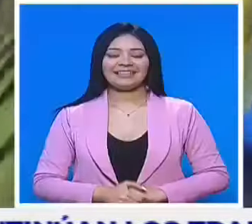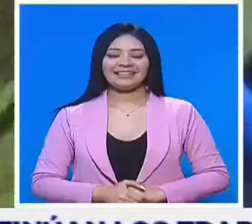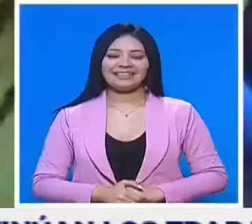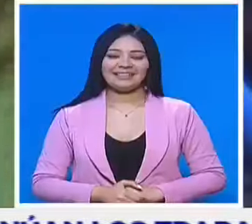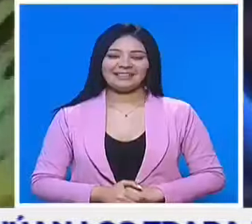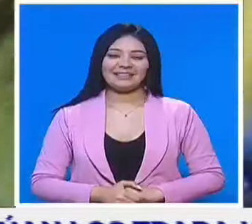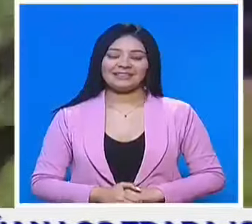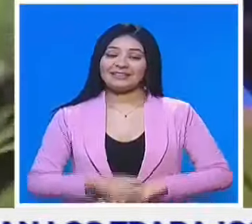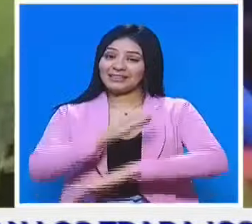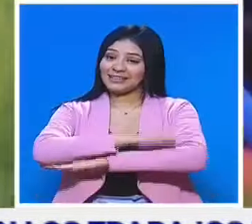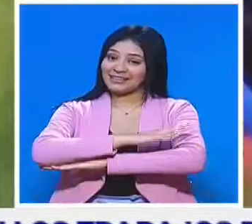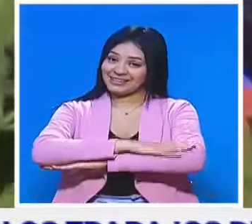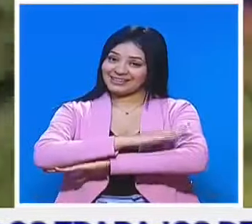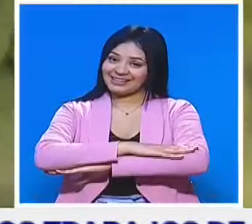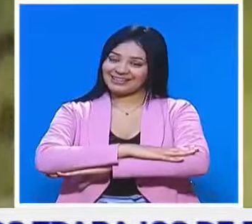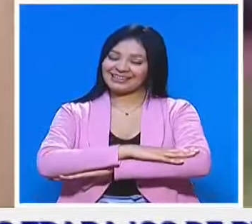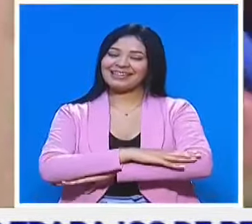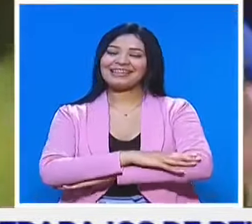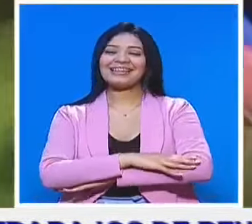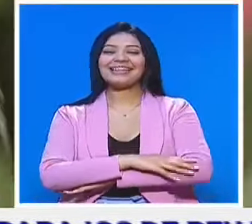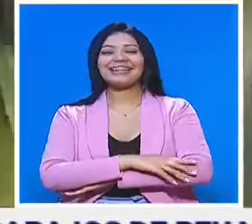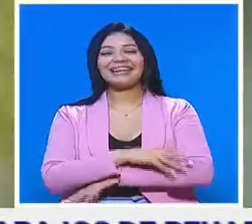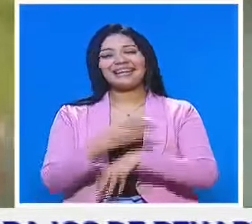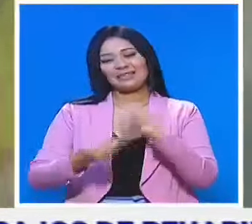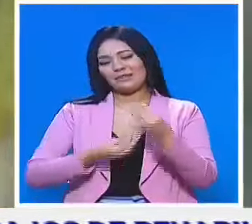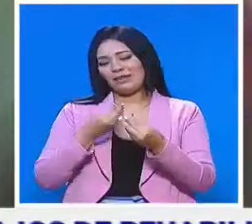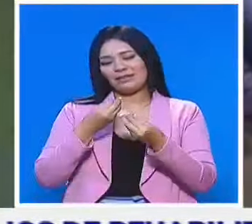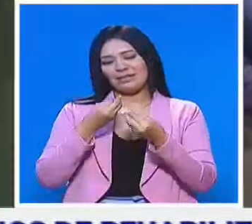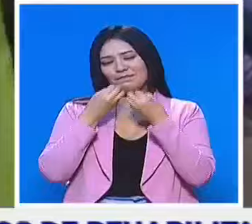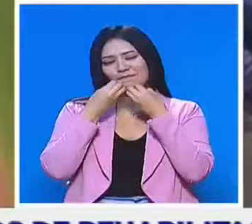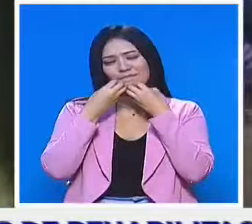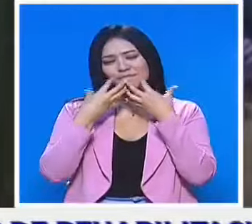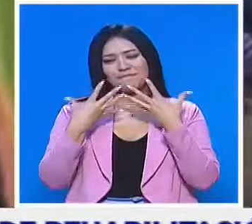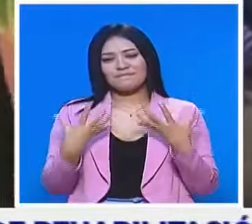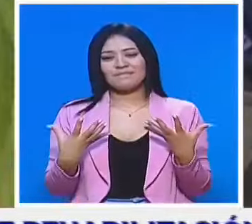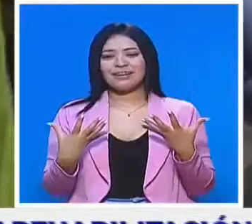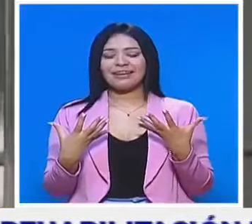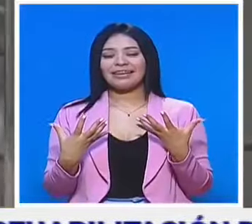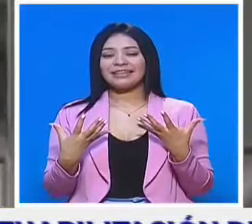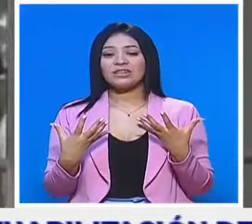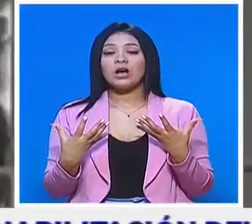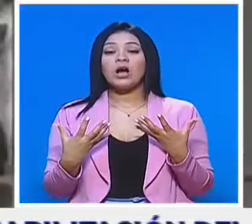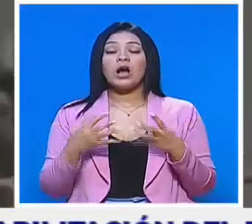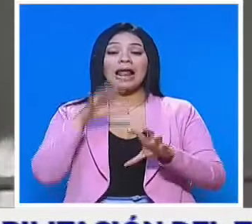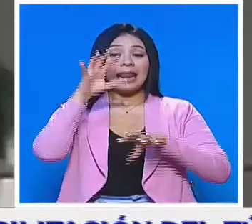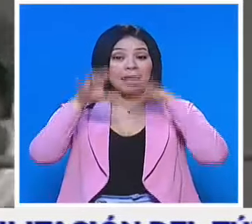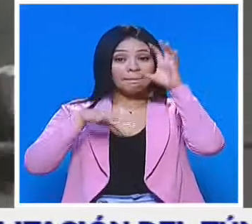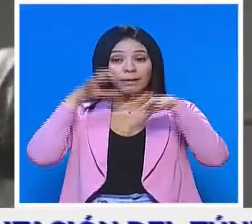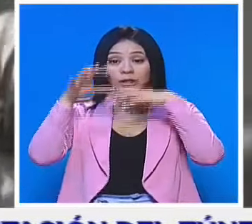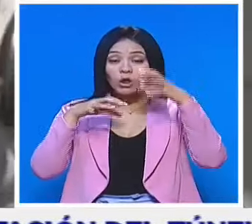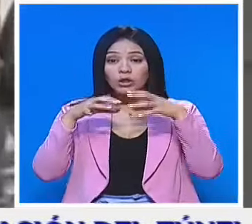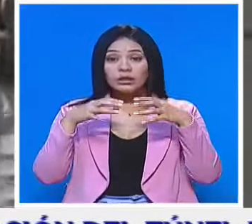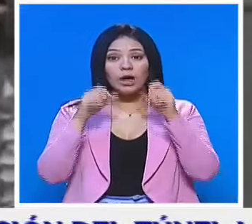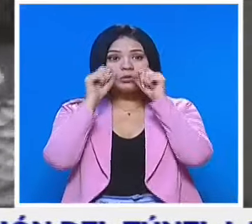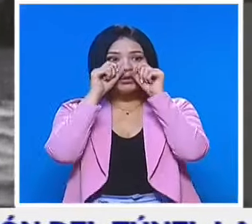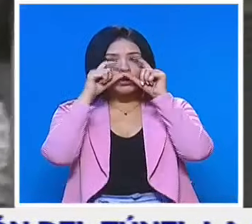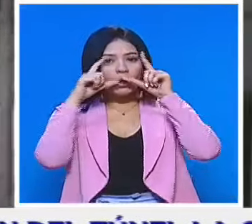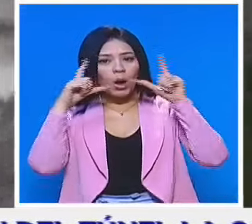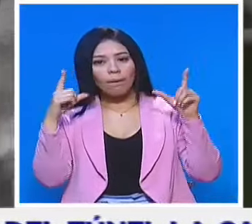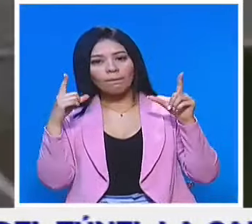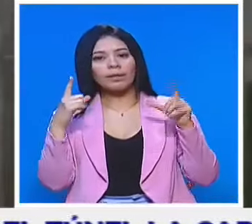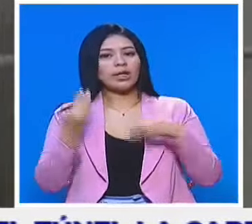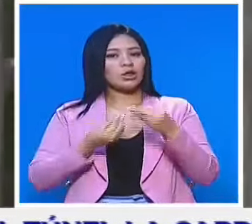Pues su actitud y hasta gustos lo hacen aún más adorable. Definitivamente, las mascotas son capaces de sorprendernos con